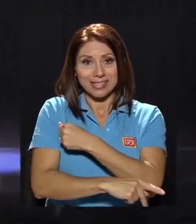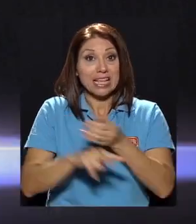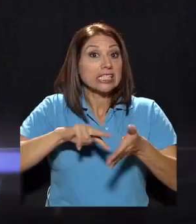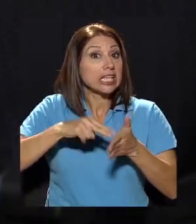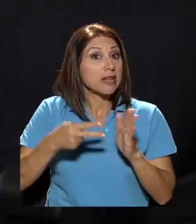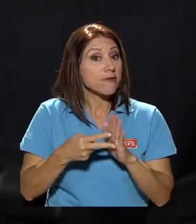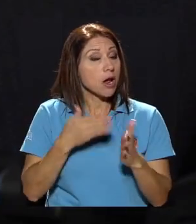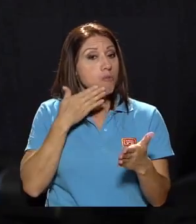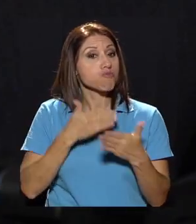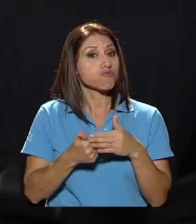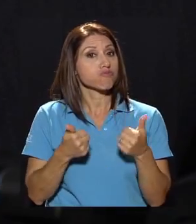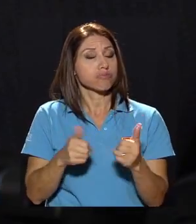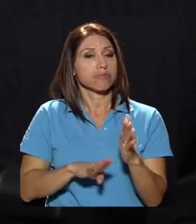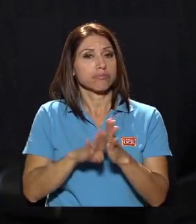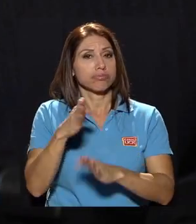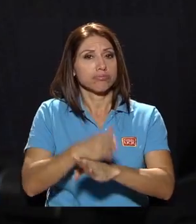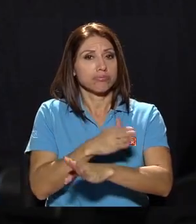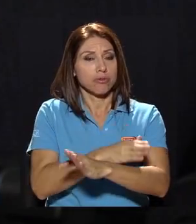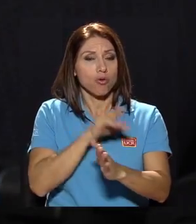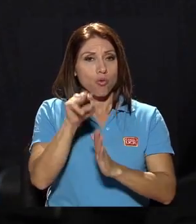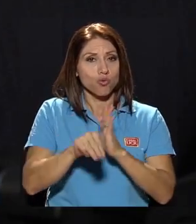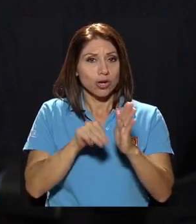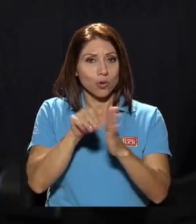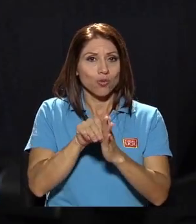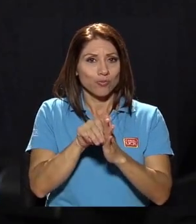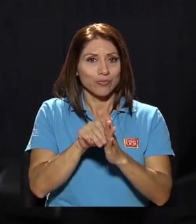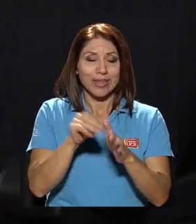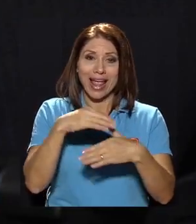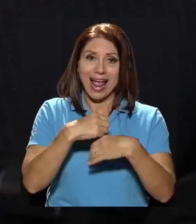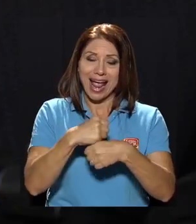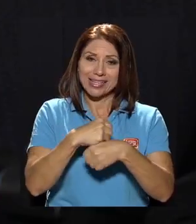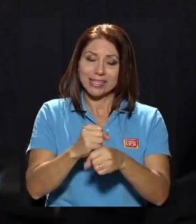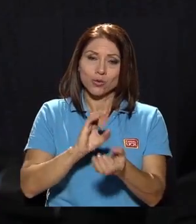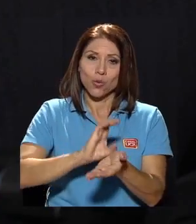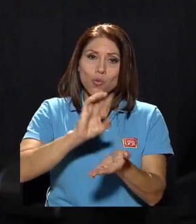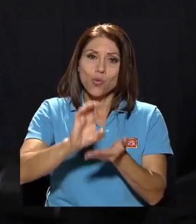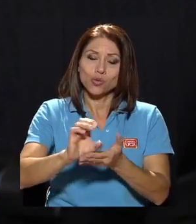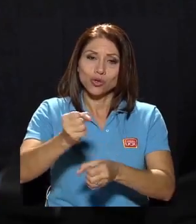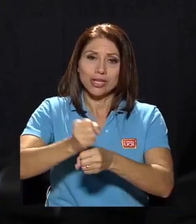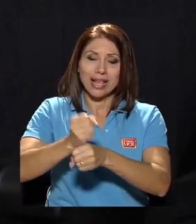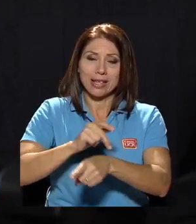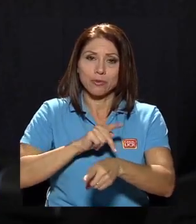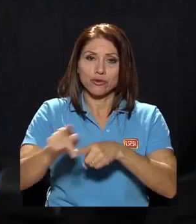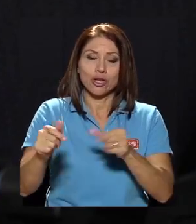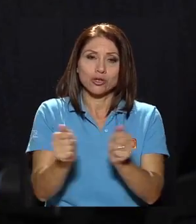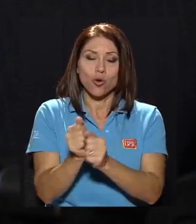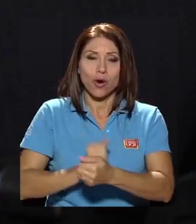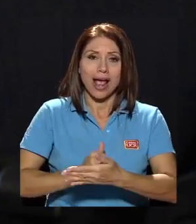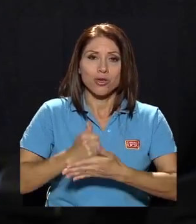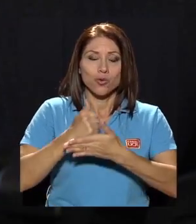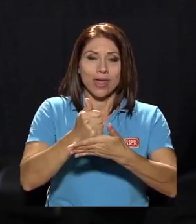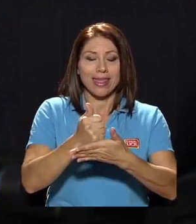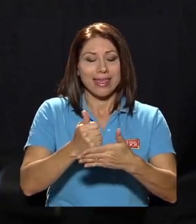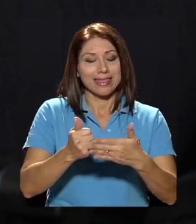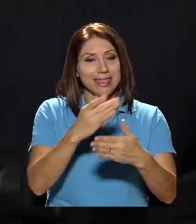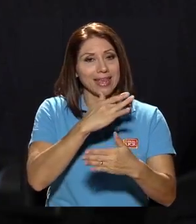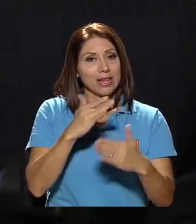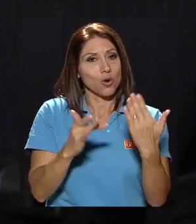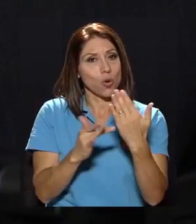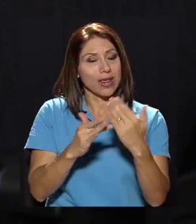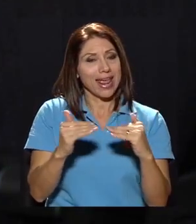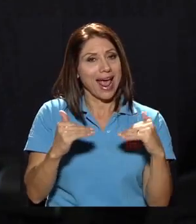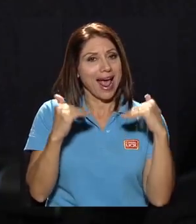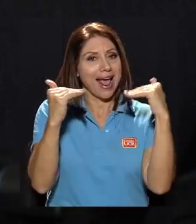currículum creando sus cursos y sus tareas profesionales con ayuda de alta tecnología y metodología